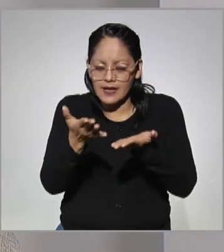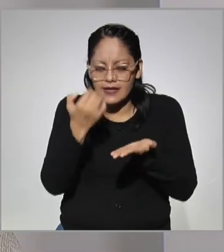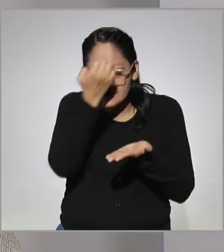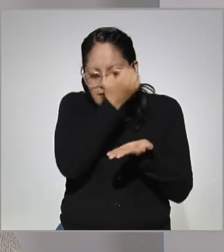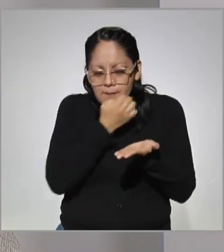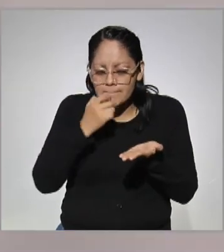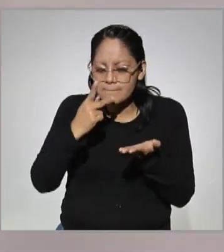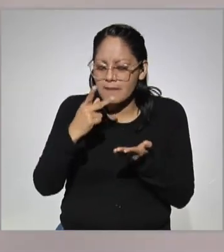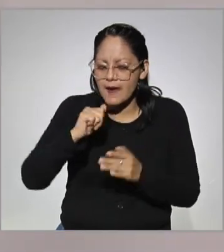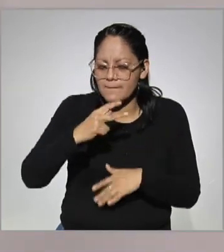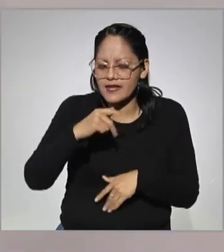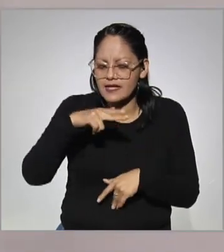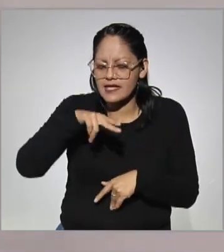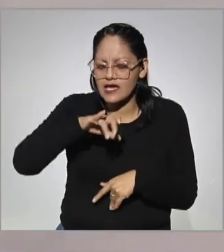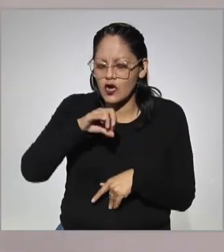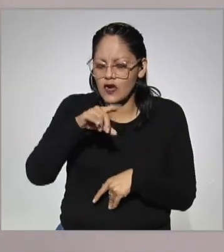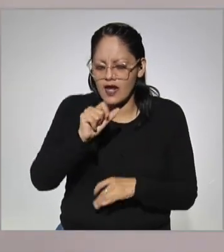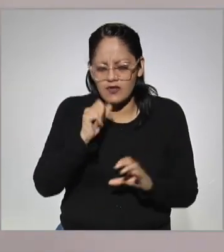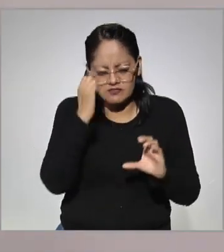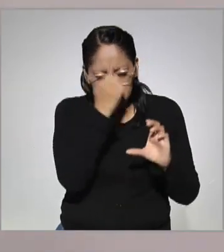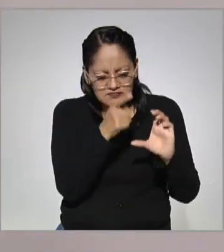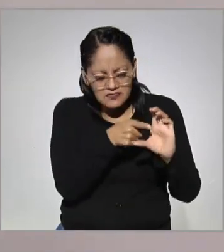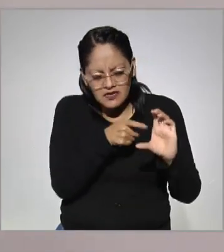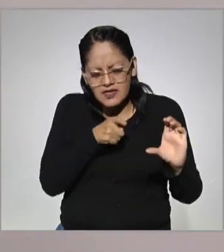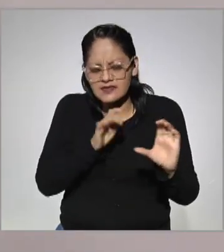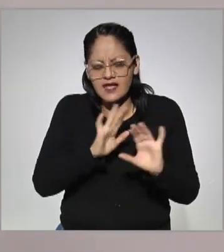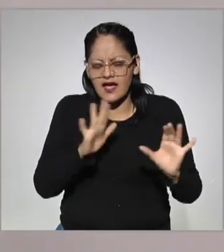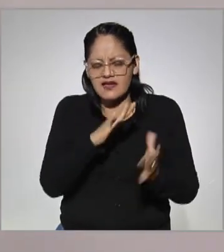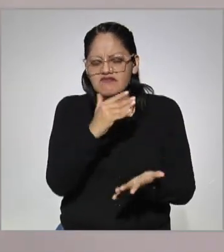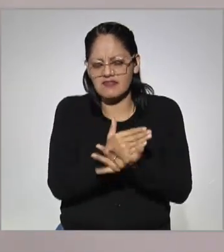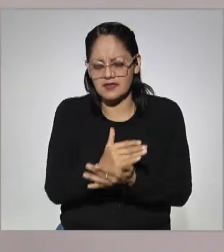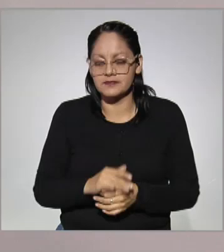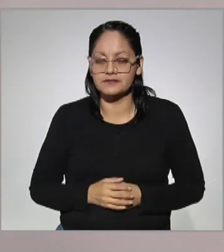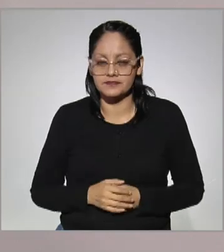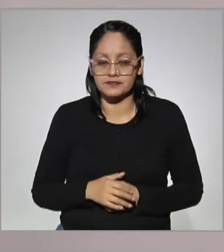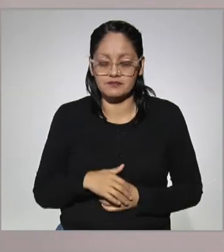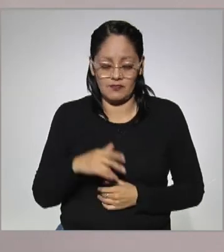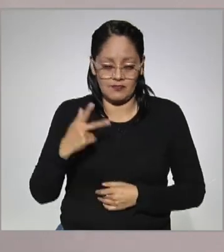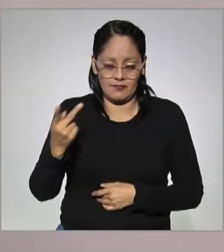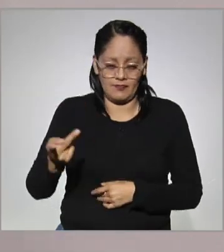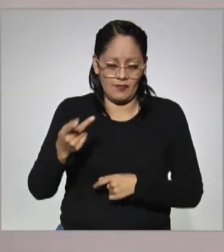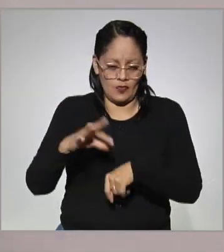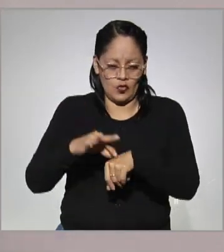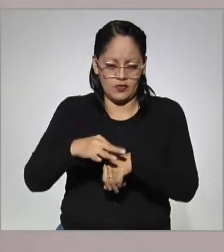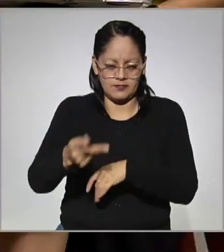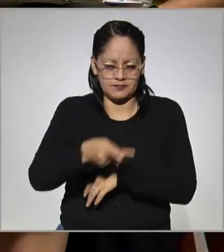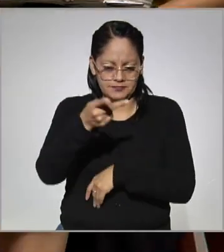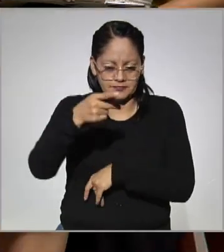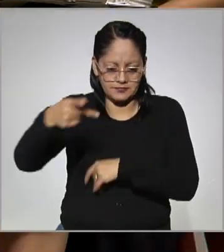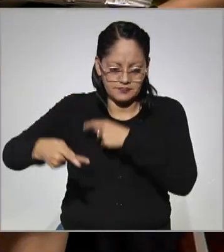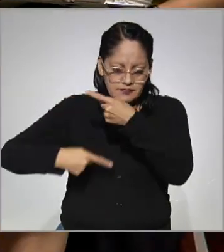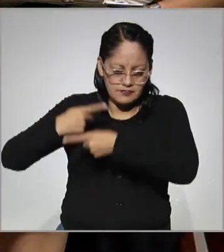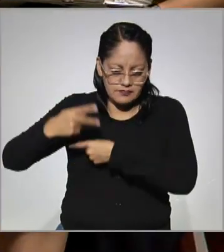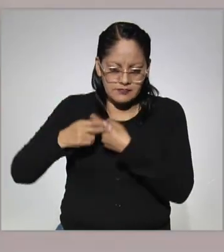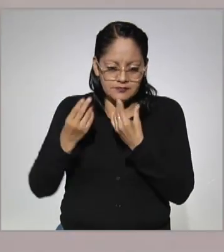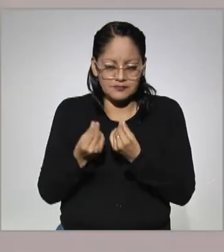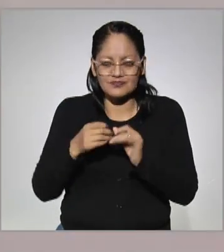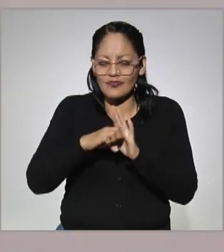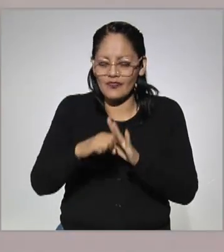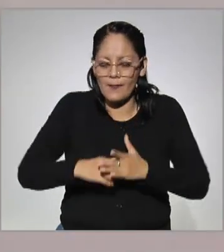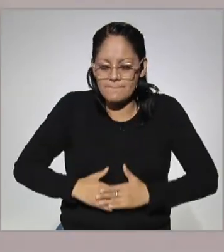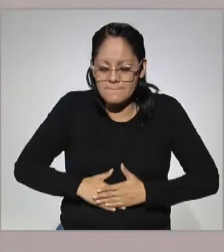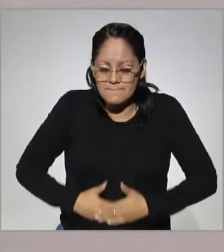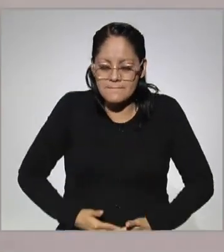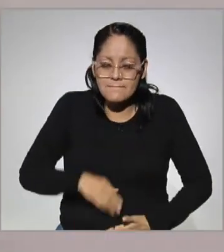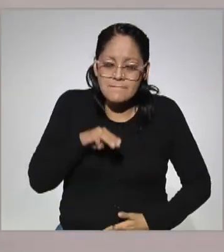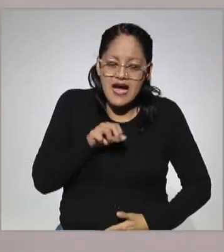Nicolau. Yo tengo una pregunta porque me han preguntado en el consultorio. Muchas veces cuando quitan la matriz, digamos, por cualquier otra causa, por miomas, que es lo más